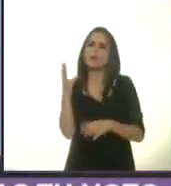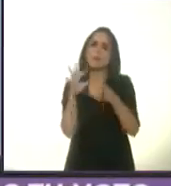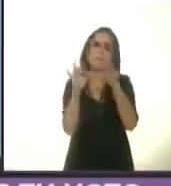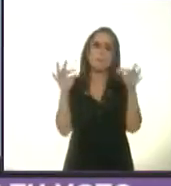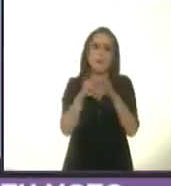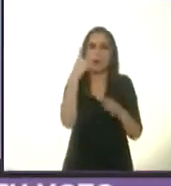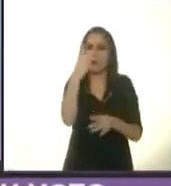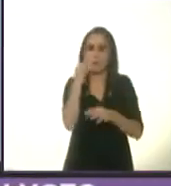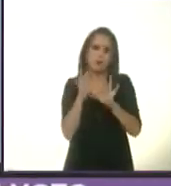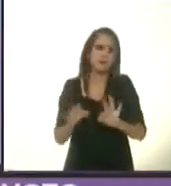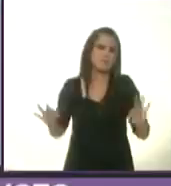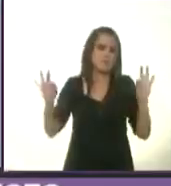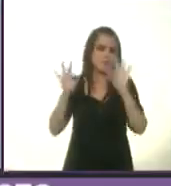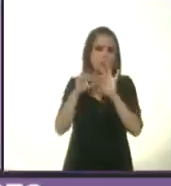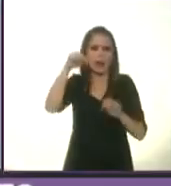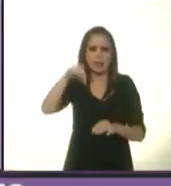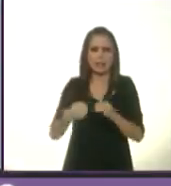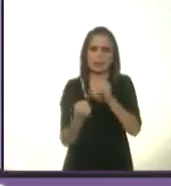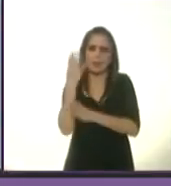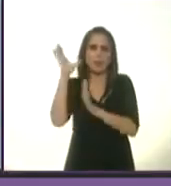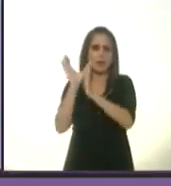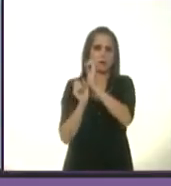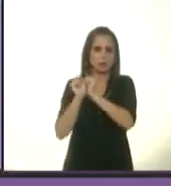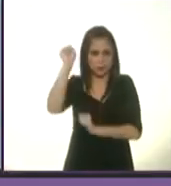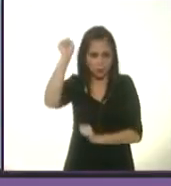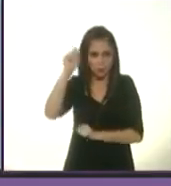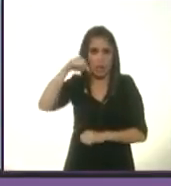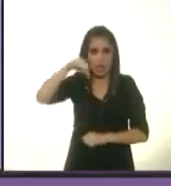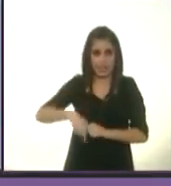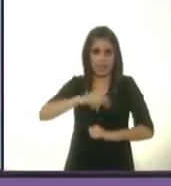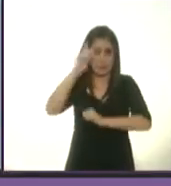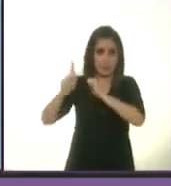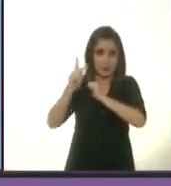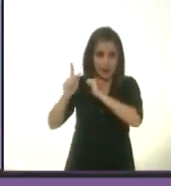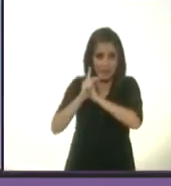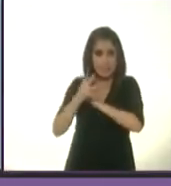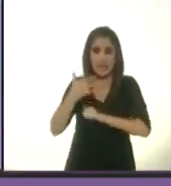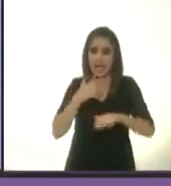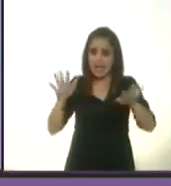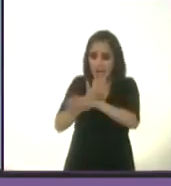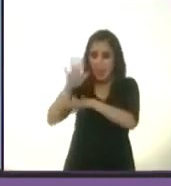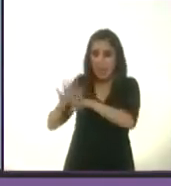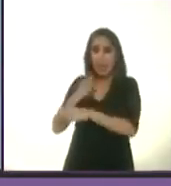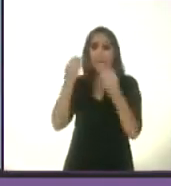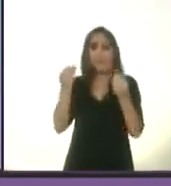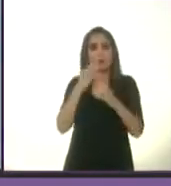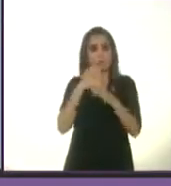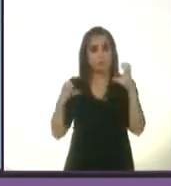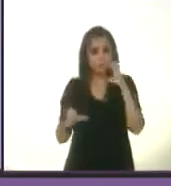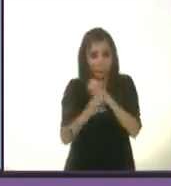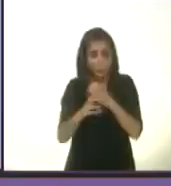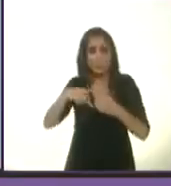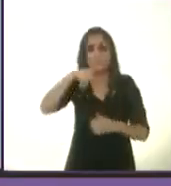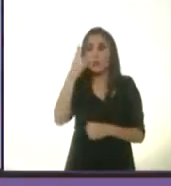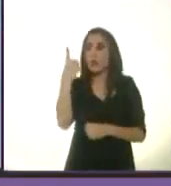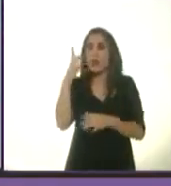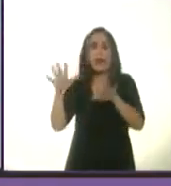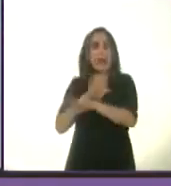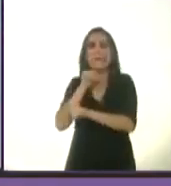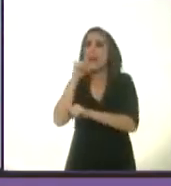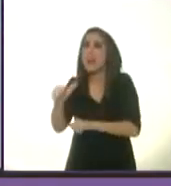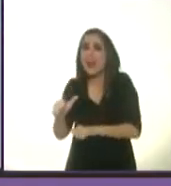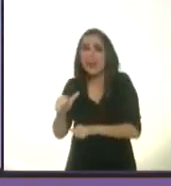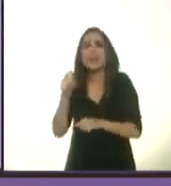es muy importante en nuestra nueva constitución en este país han cambiado muchas cosas pero lo que se sigue resistiendo a cambiar es la